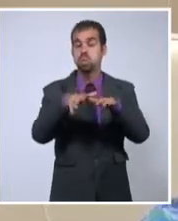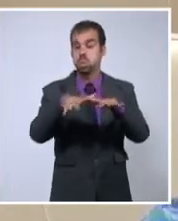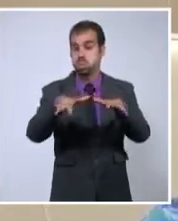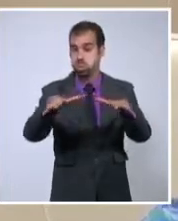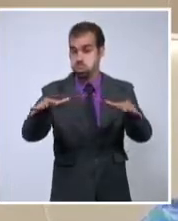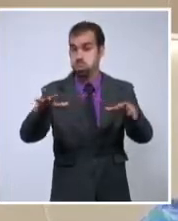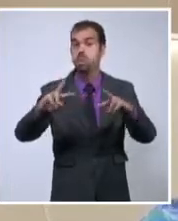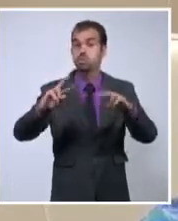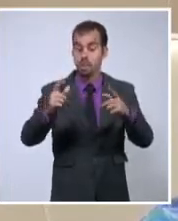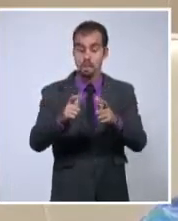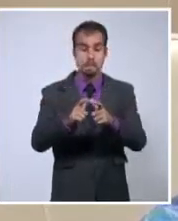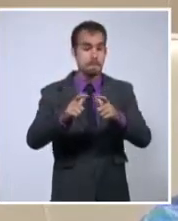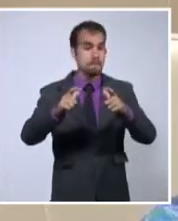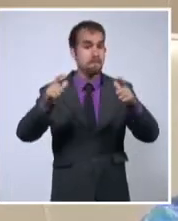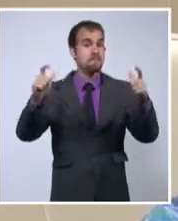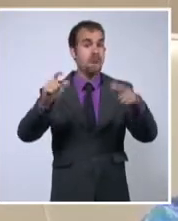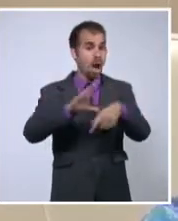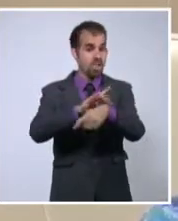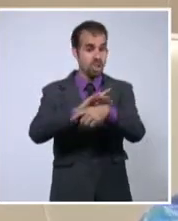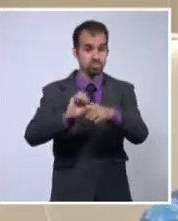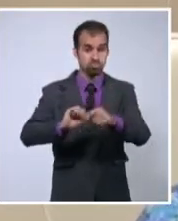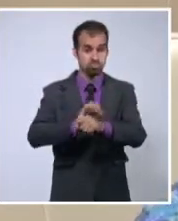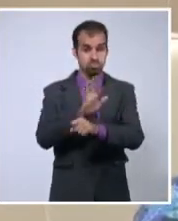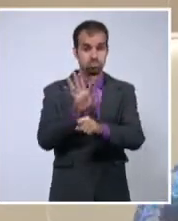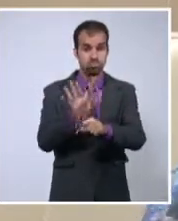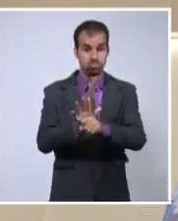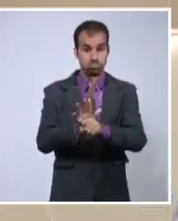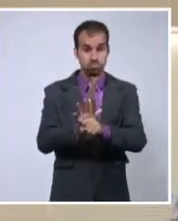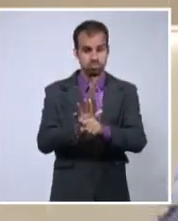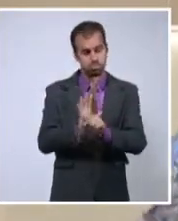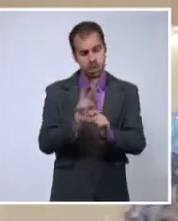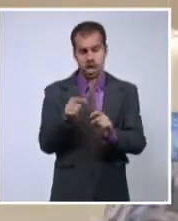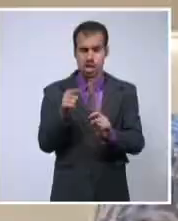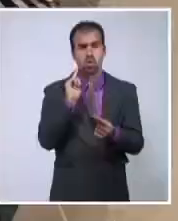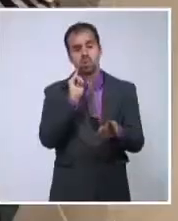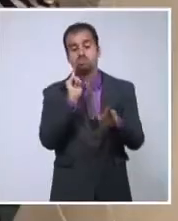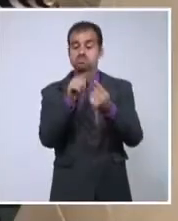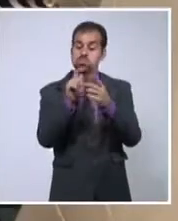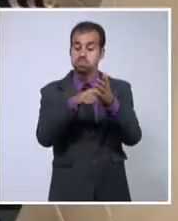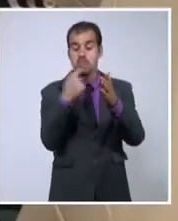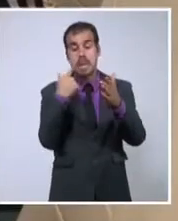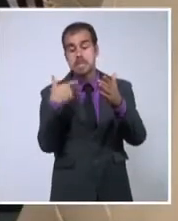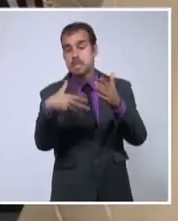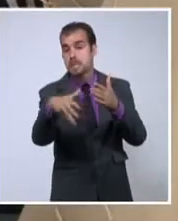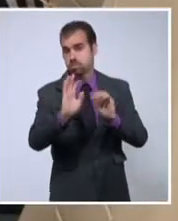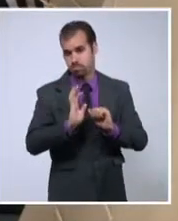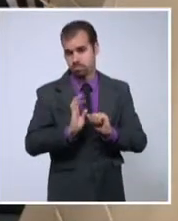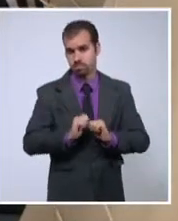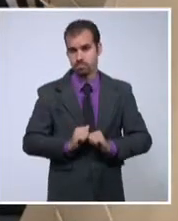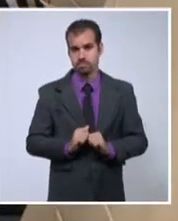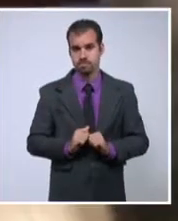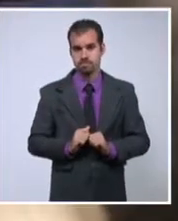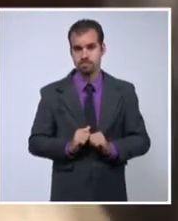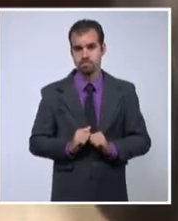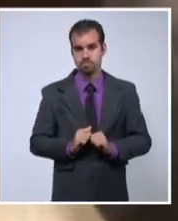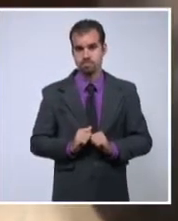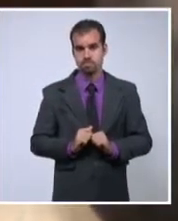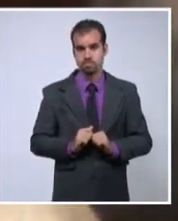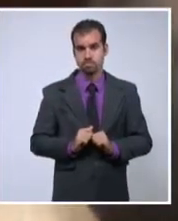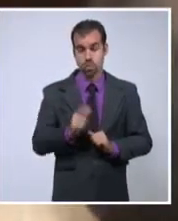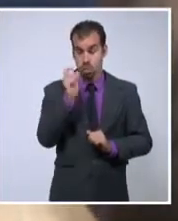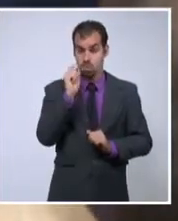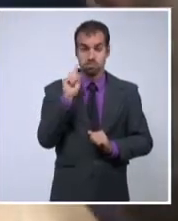produzca ese crecimiento. ¿No quiere decir que eso sea lo que vaya a ocurrir? Esperemos que no. Ante esta realidad, el científico cubano